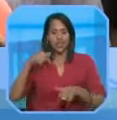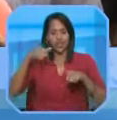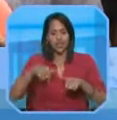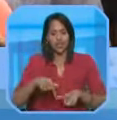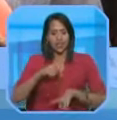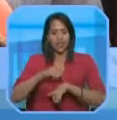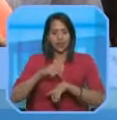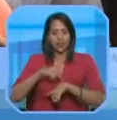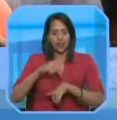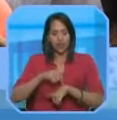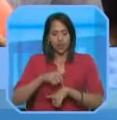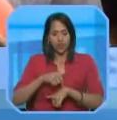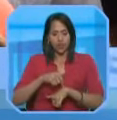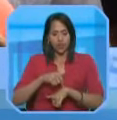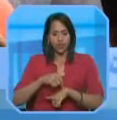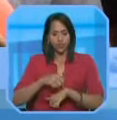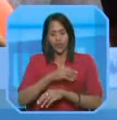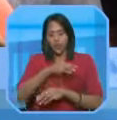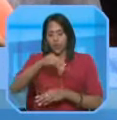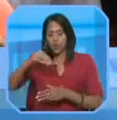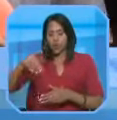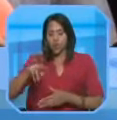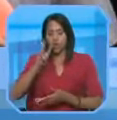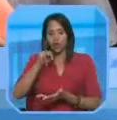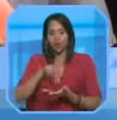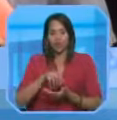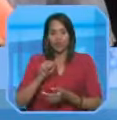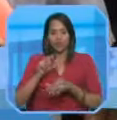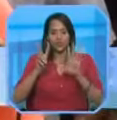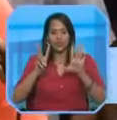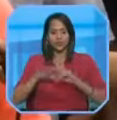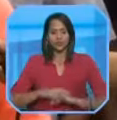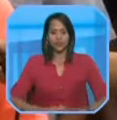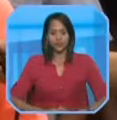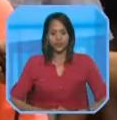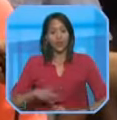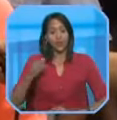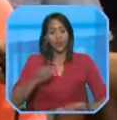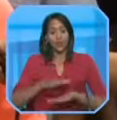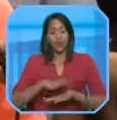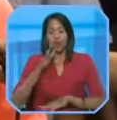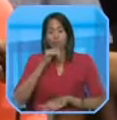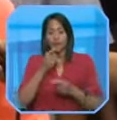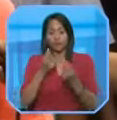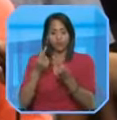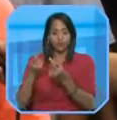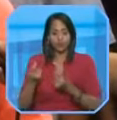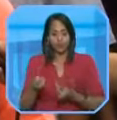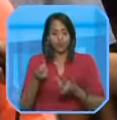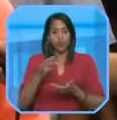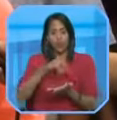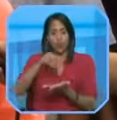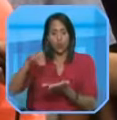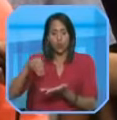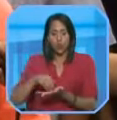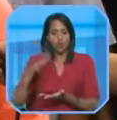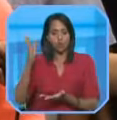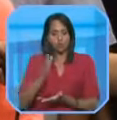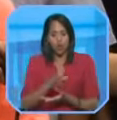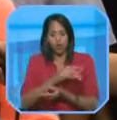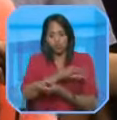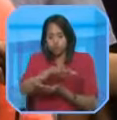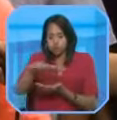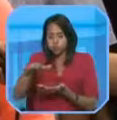esta temporada y de siembra 2017 debido a que no tenemos insumos nosotros no nos ha llegado el